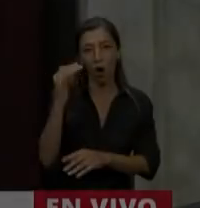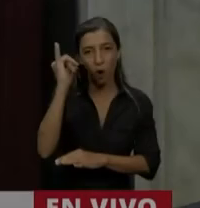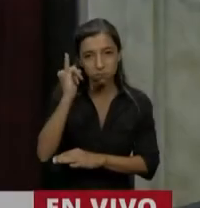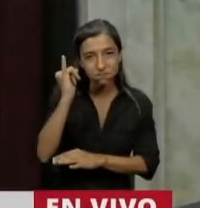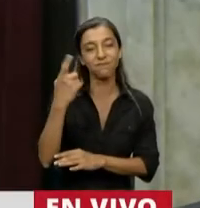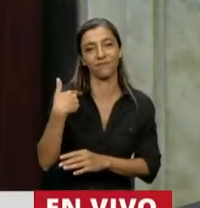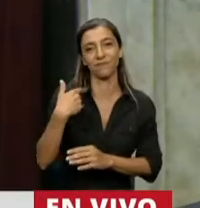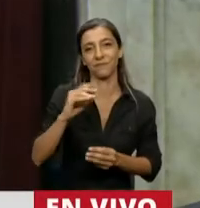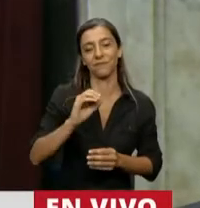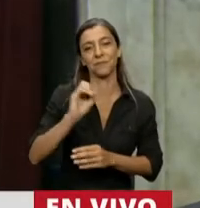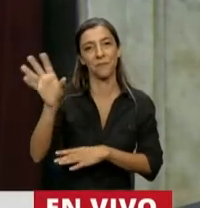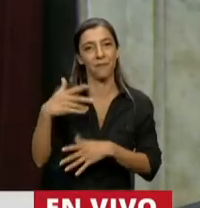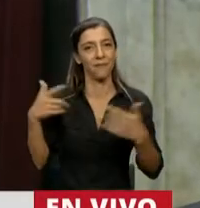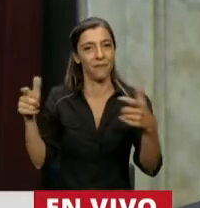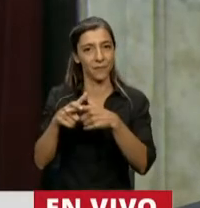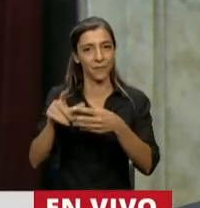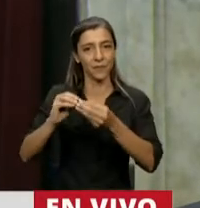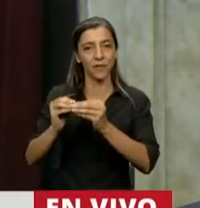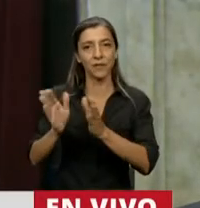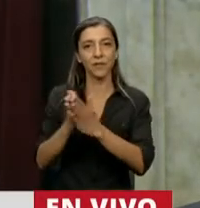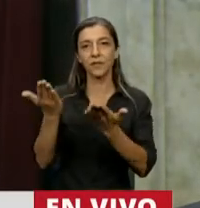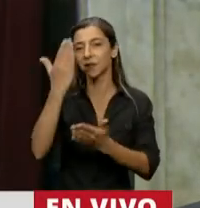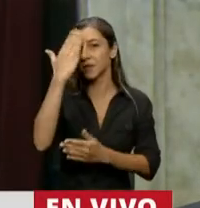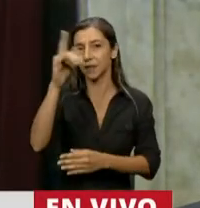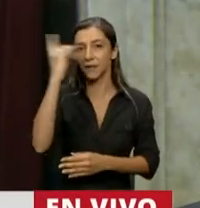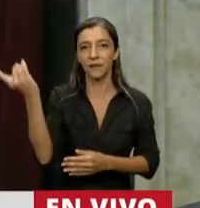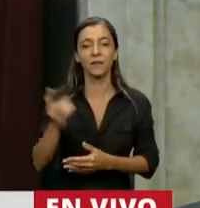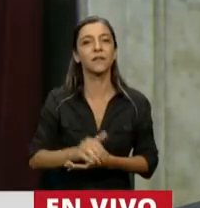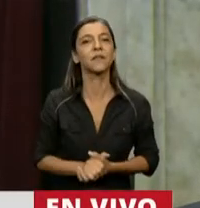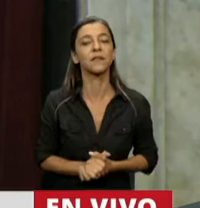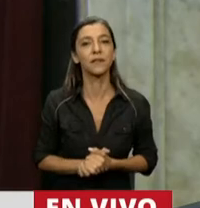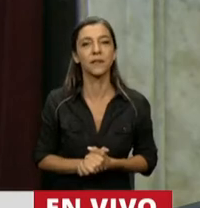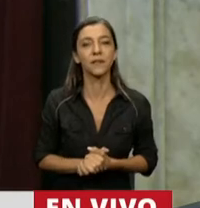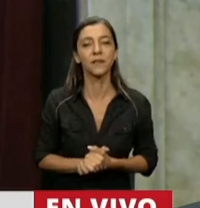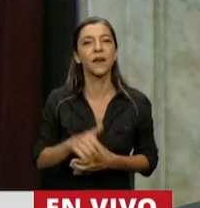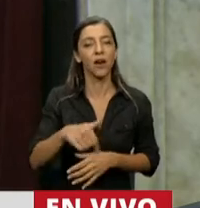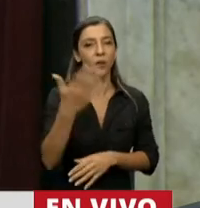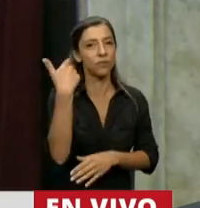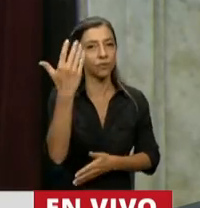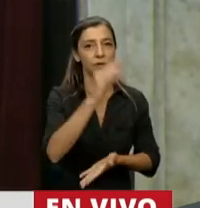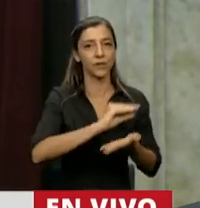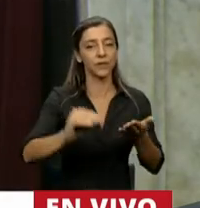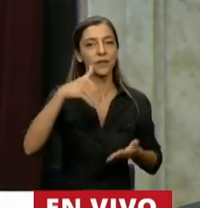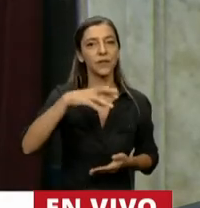tiene la palabra para otra opción de privilegio la diputada victoria morales gorleri